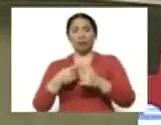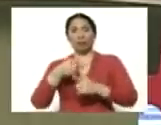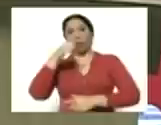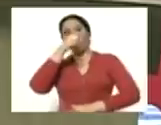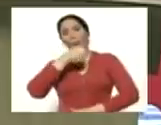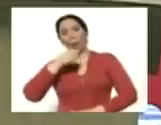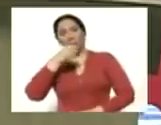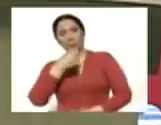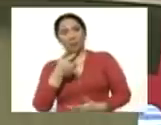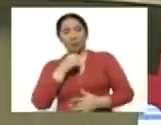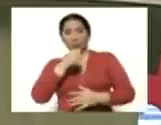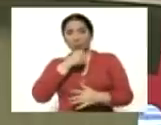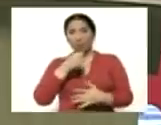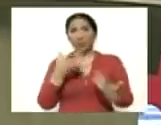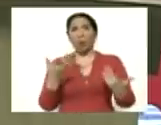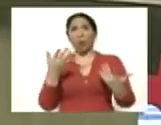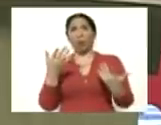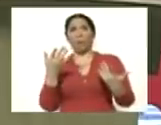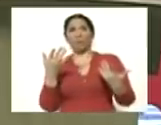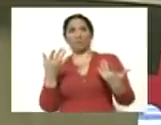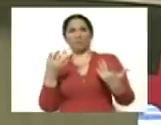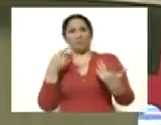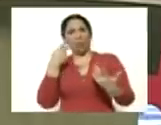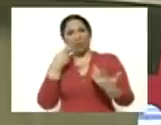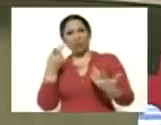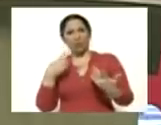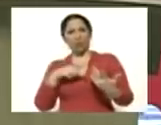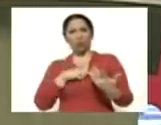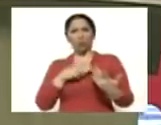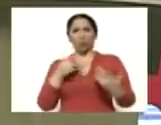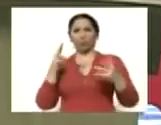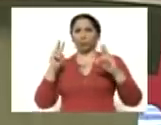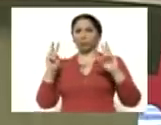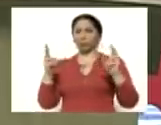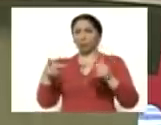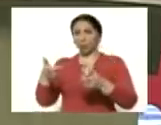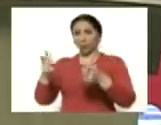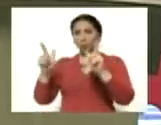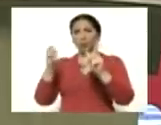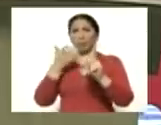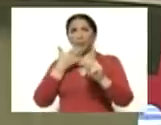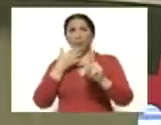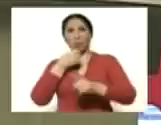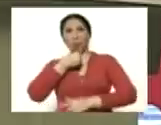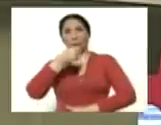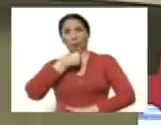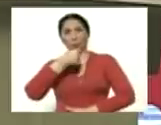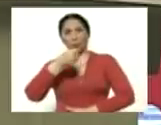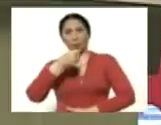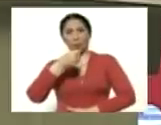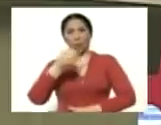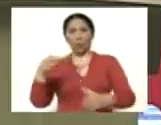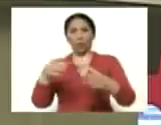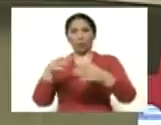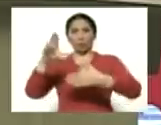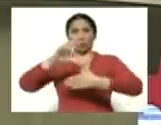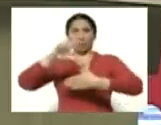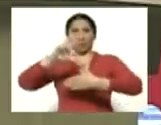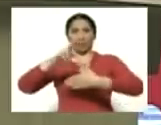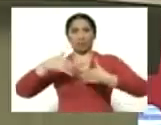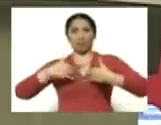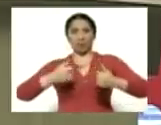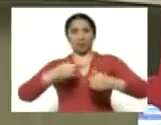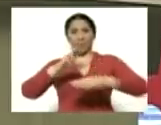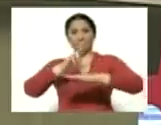hay opiniones interesadas. Nosotros solamente vamos a citar una opinión autorizada, que es la opinión de la Organización Panamericana de la Salud, el